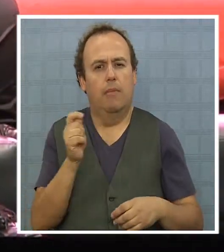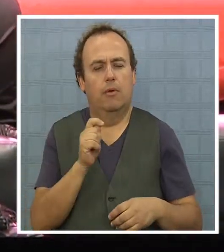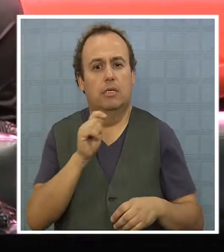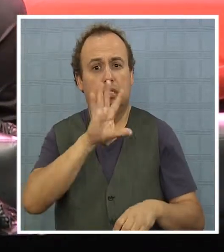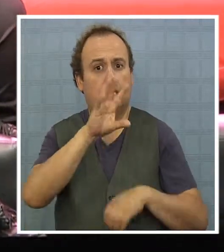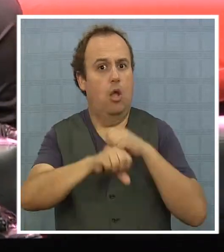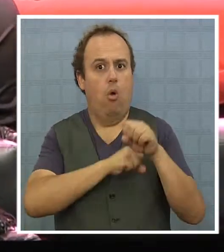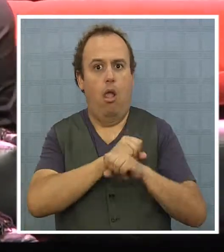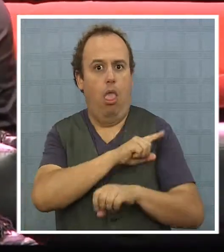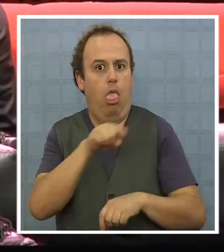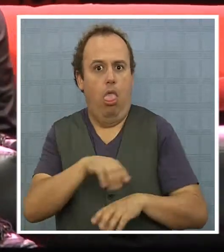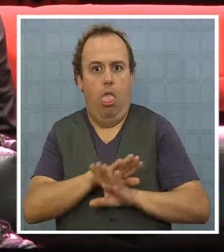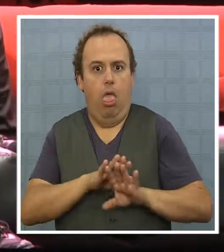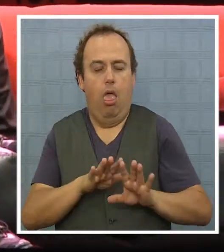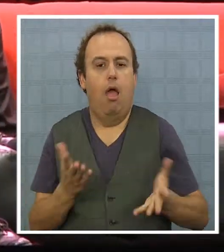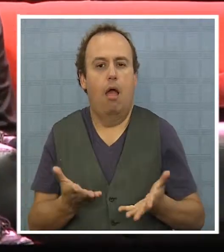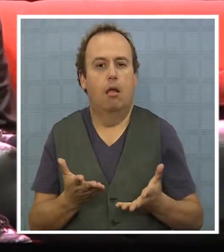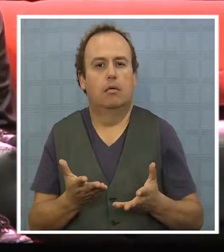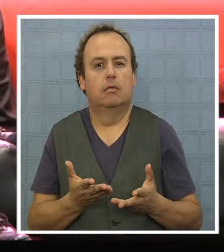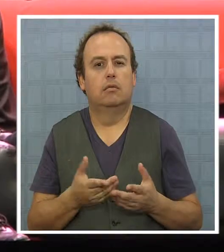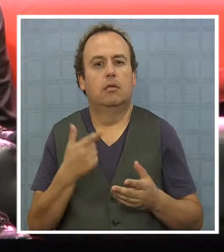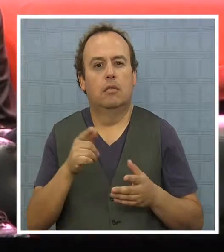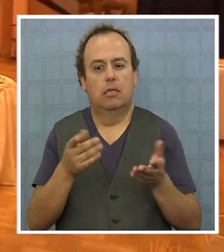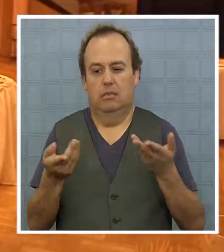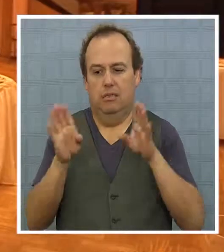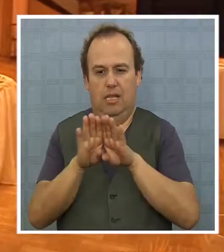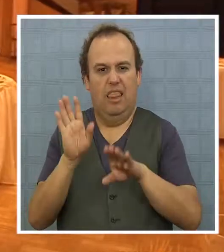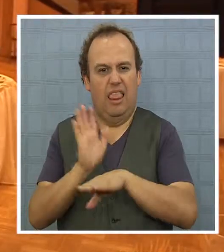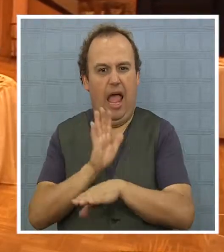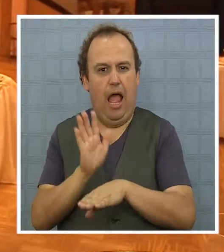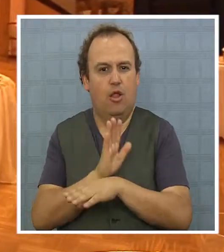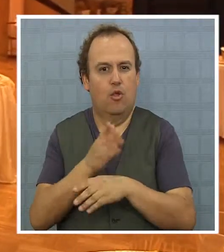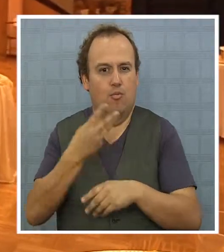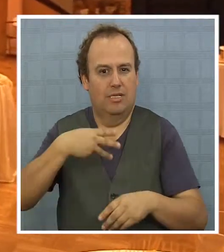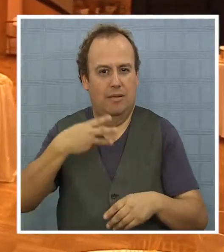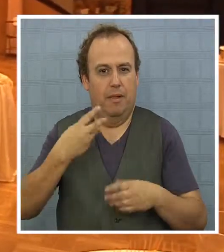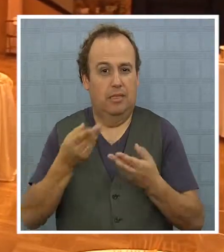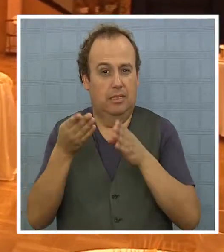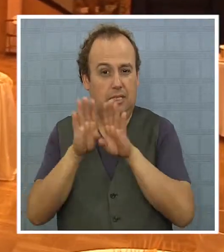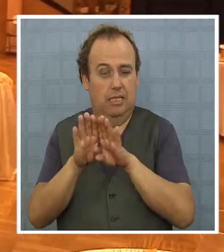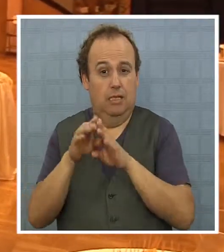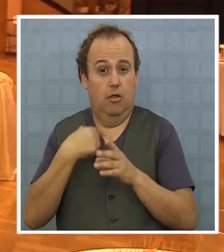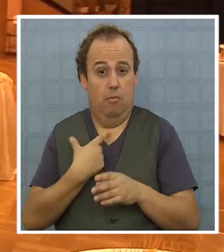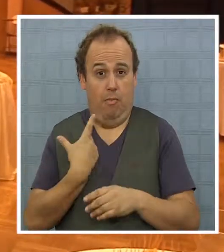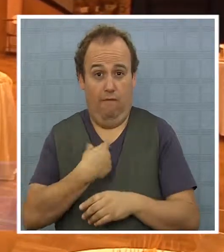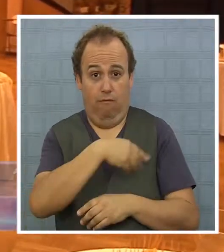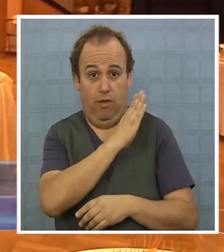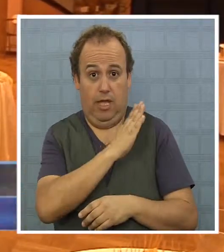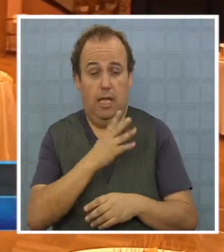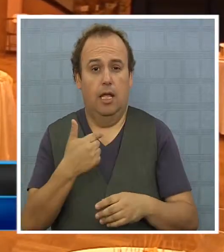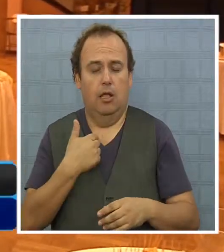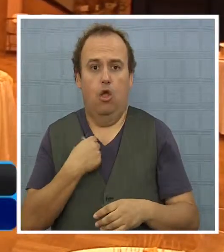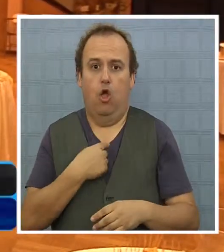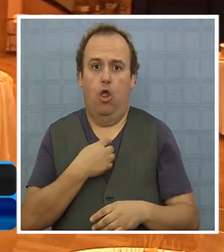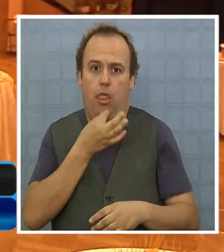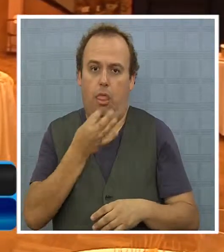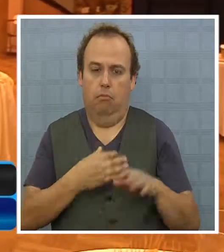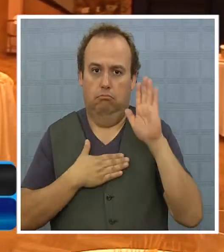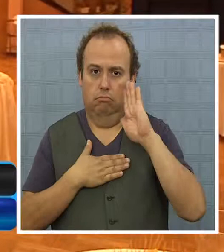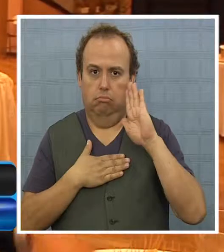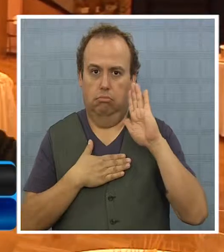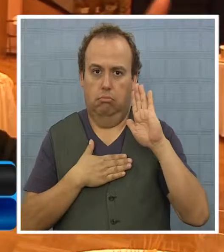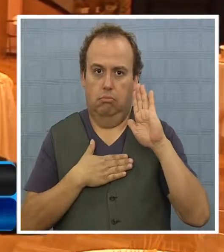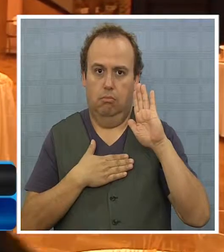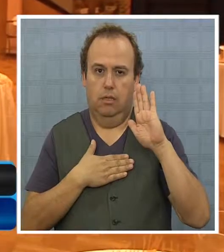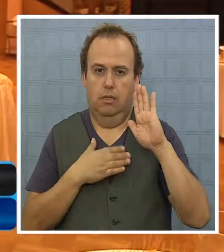ya 5 años. Desde que cerró por remodelación el Teatro Municipal, la verdad que yo cuando me fui prometí hacer